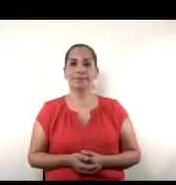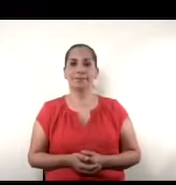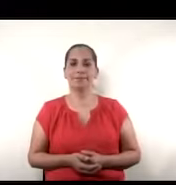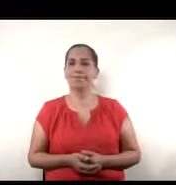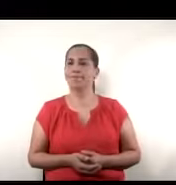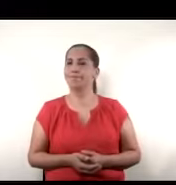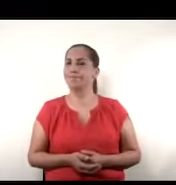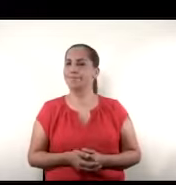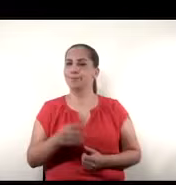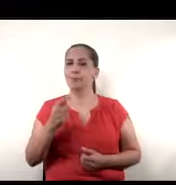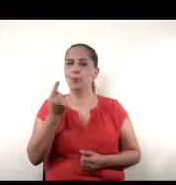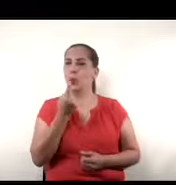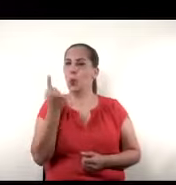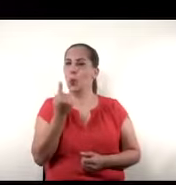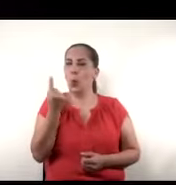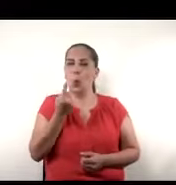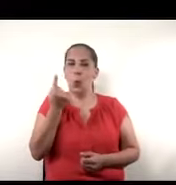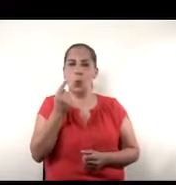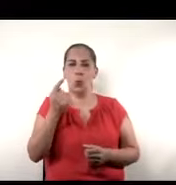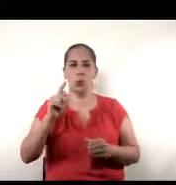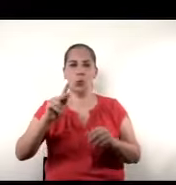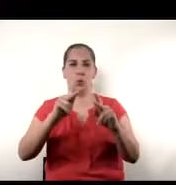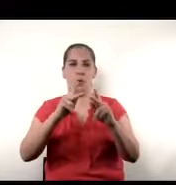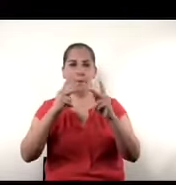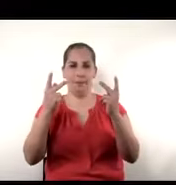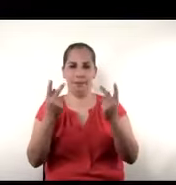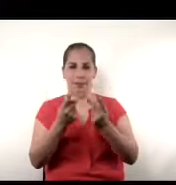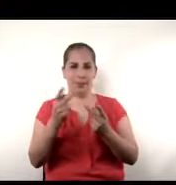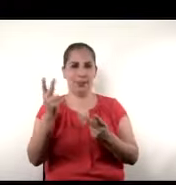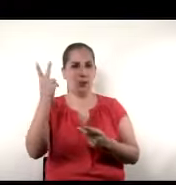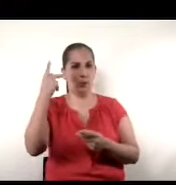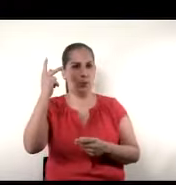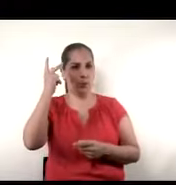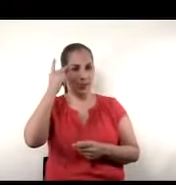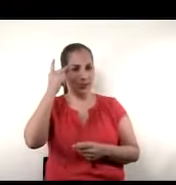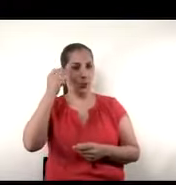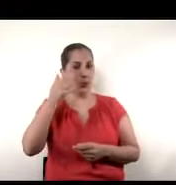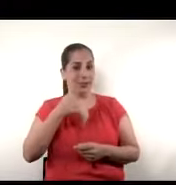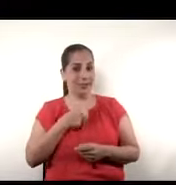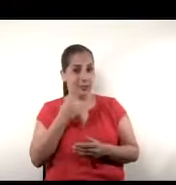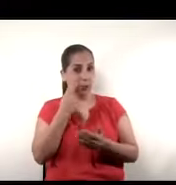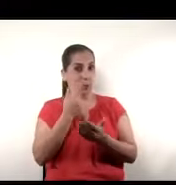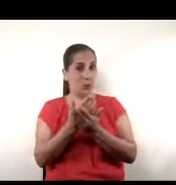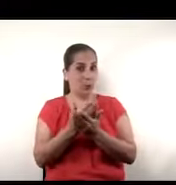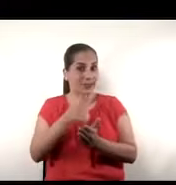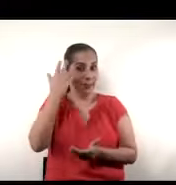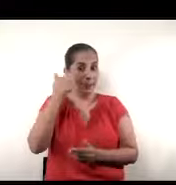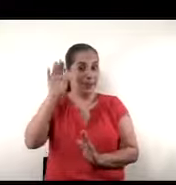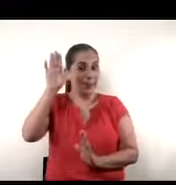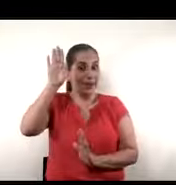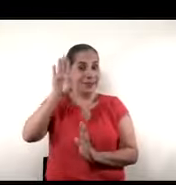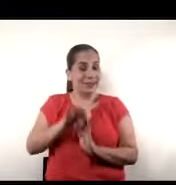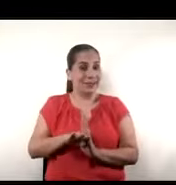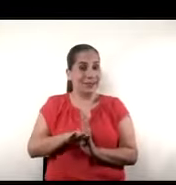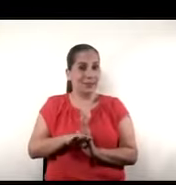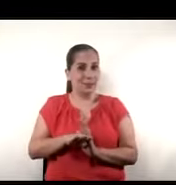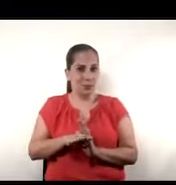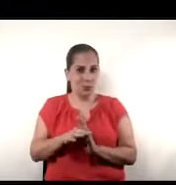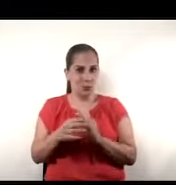El único partido político que tiene una propuesta para disminuir la pobreza es el Partido